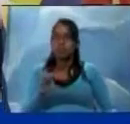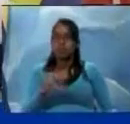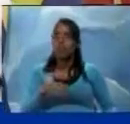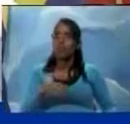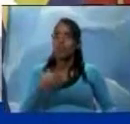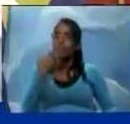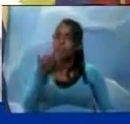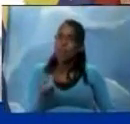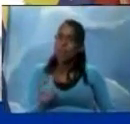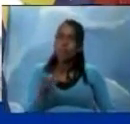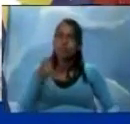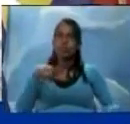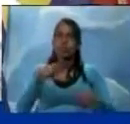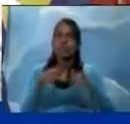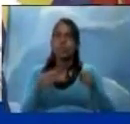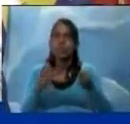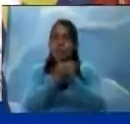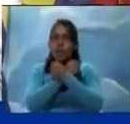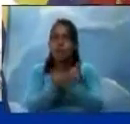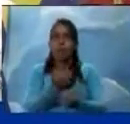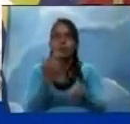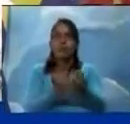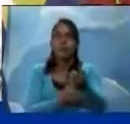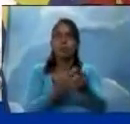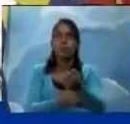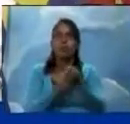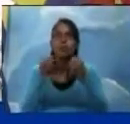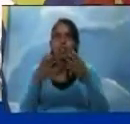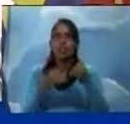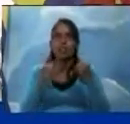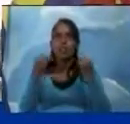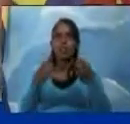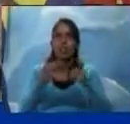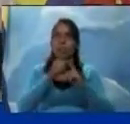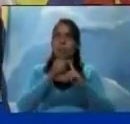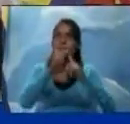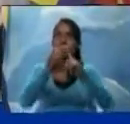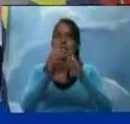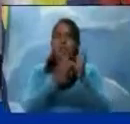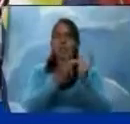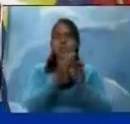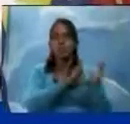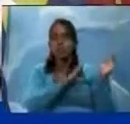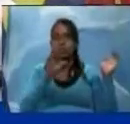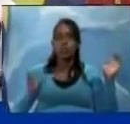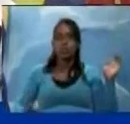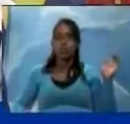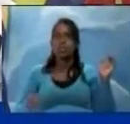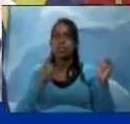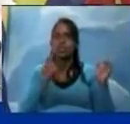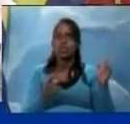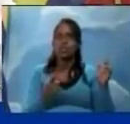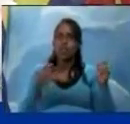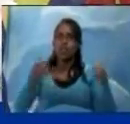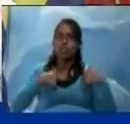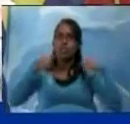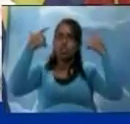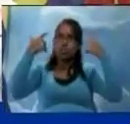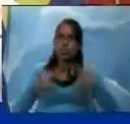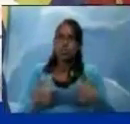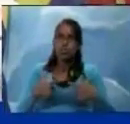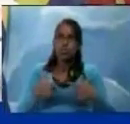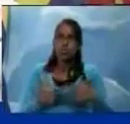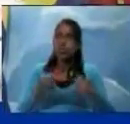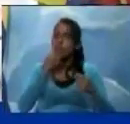da un talento, mis amados hermanos, tan especial. Jesucristo dice: Yo soy el